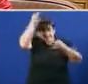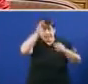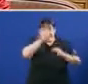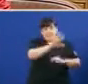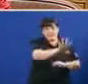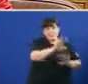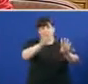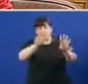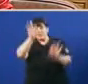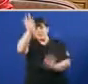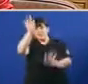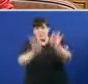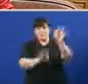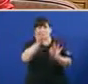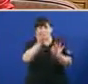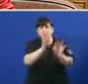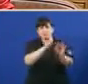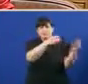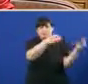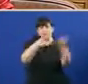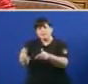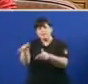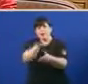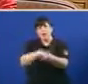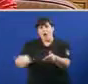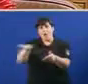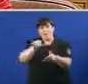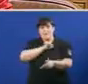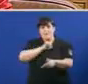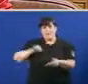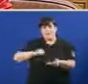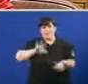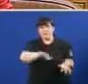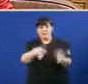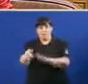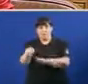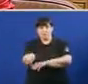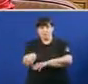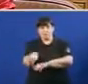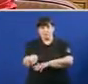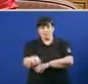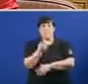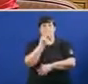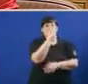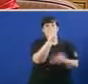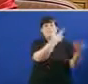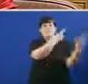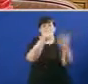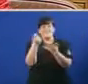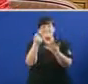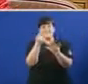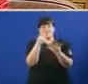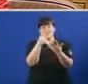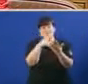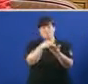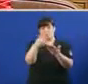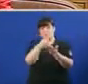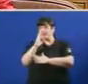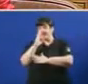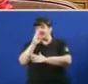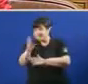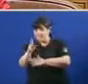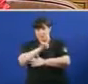57,21% do mesmo, vai adicado á privatización da sanidade. 1.624 millóns de euros de xeito directo